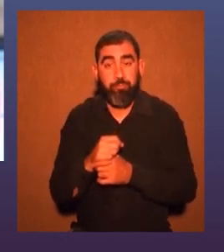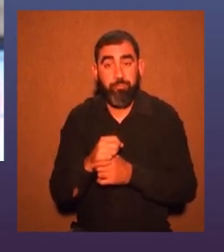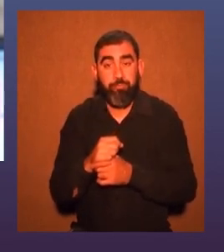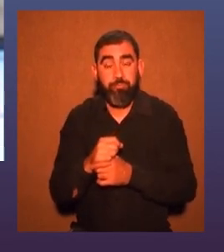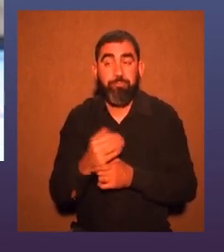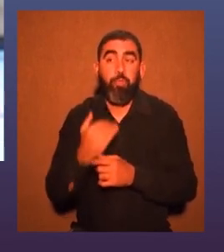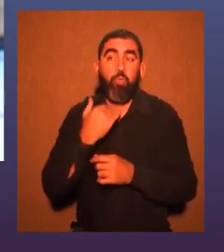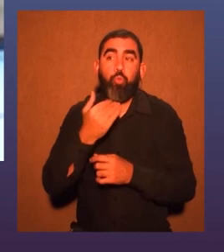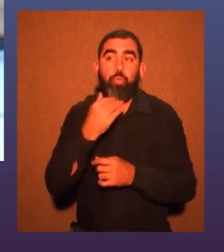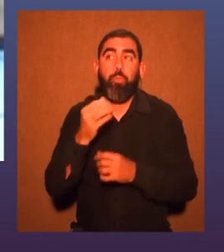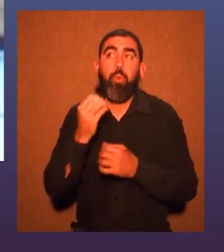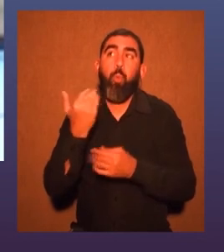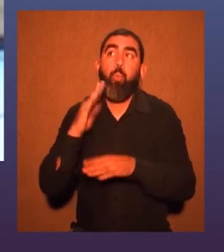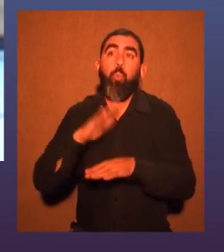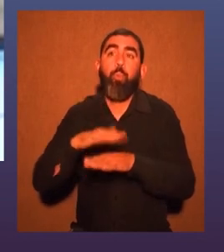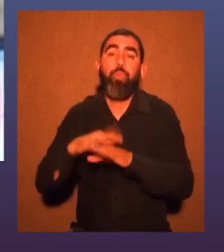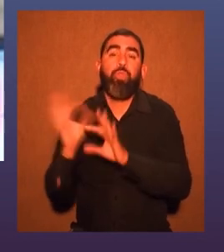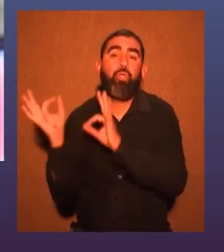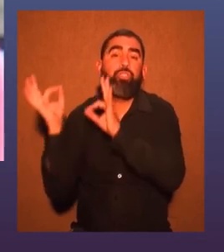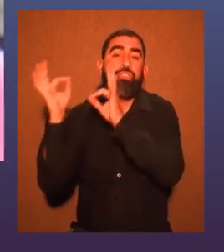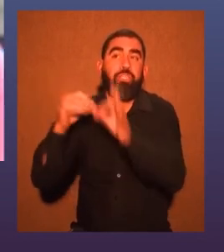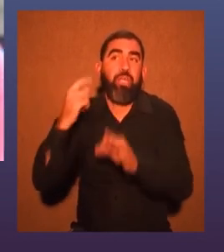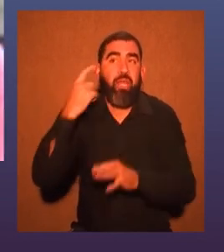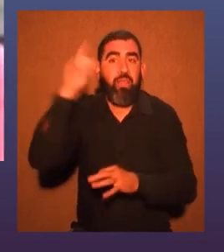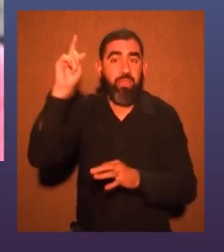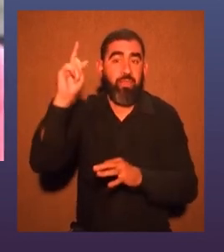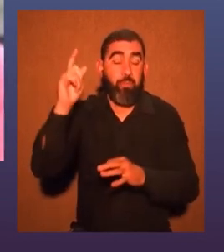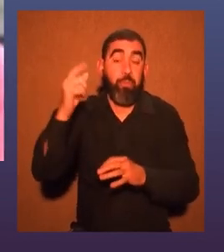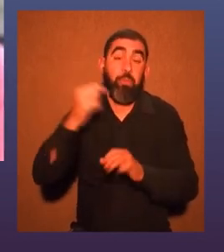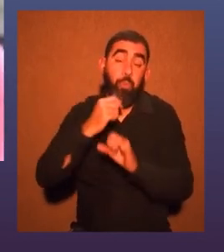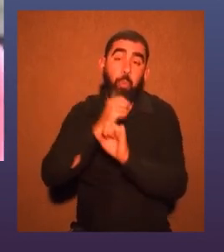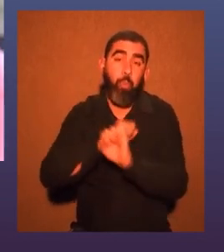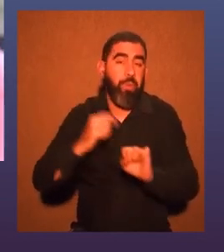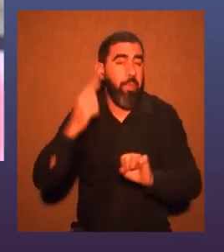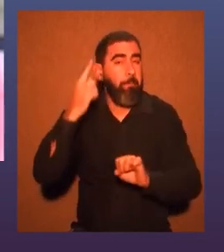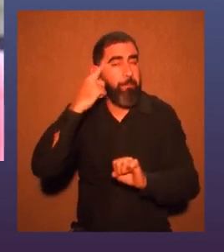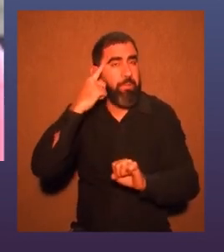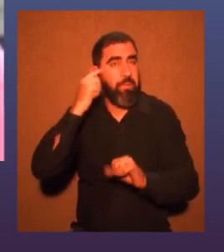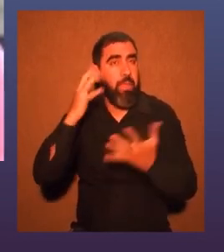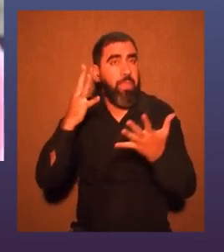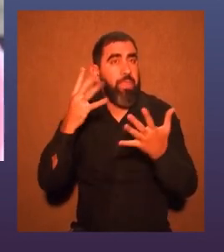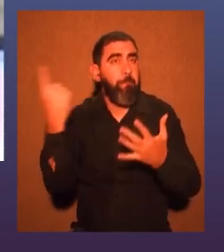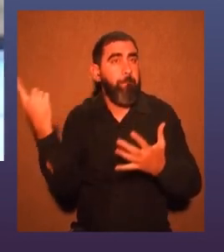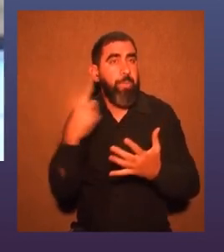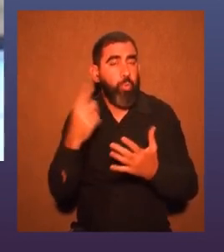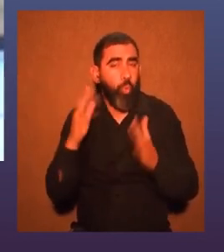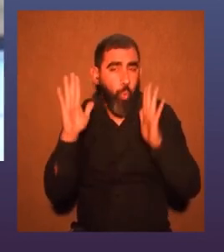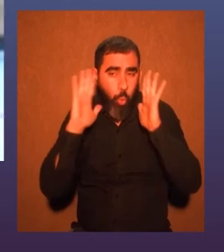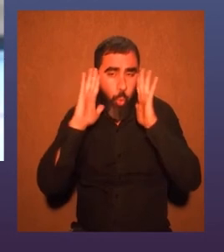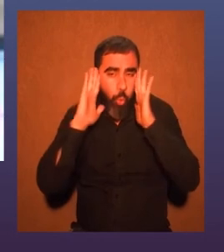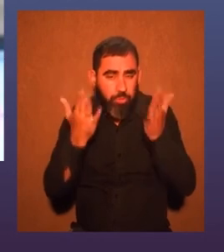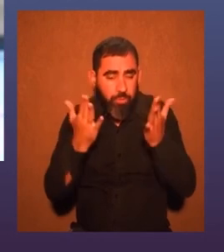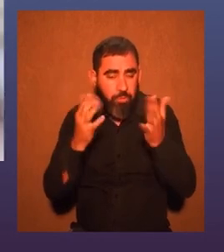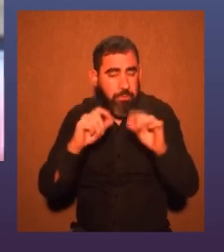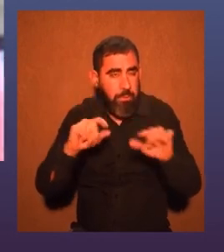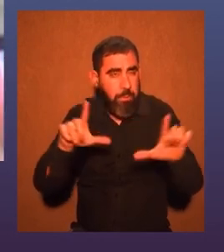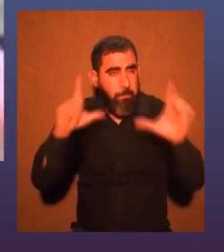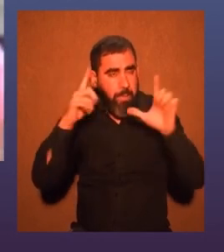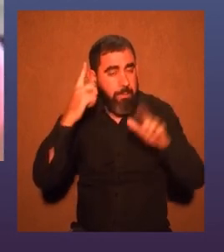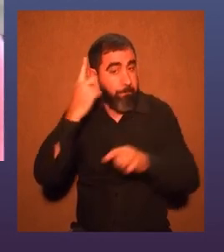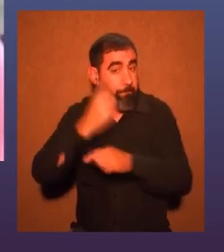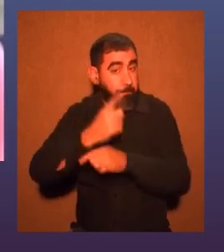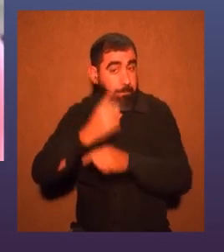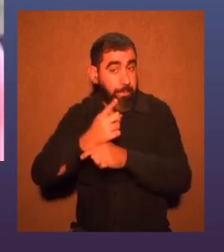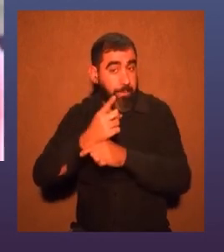No sabes cuándo llega la inspiración, porque de repente pensaste eso, fueron 10 minutos que te concentraste, te vino esa imagen, ese primer